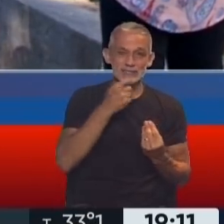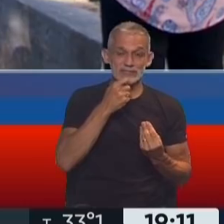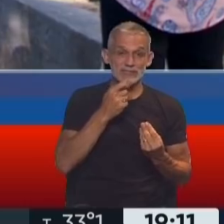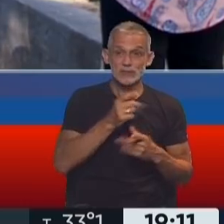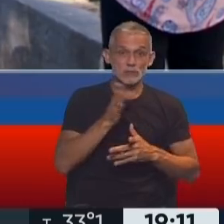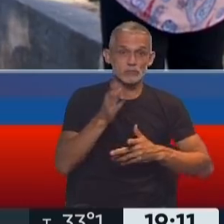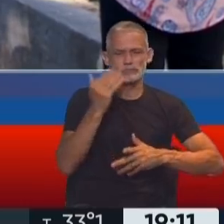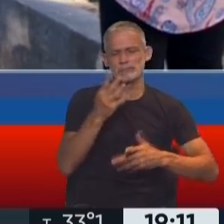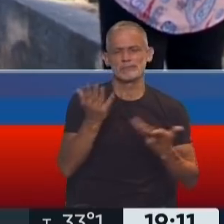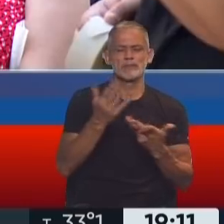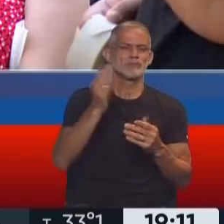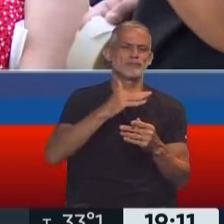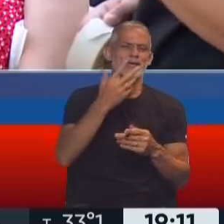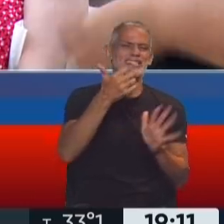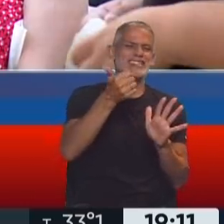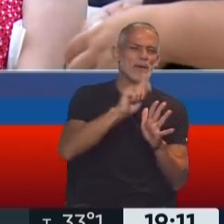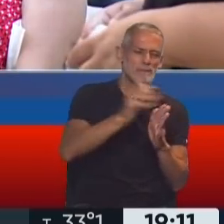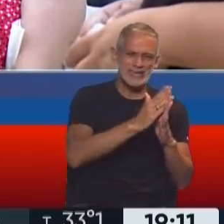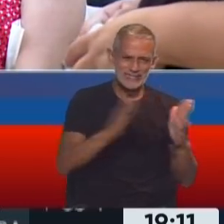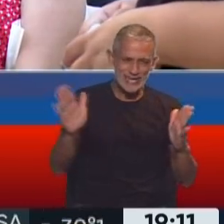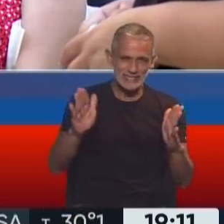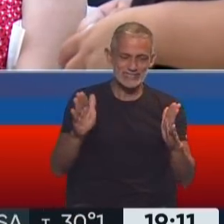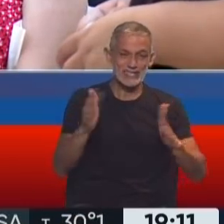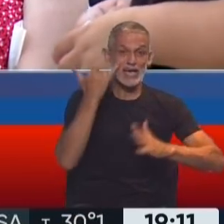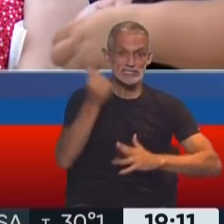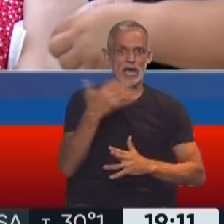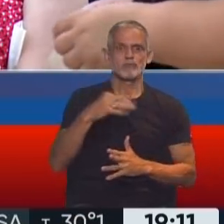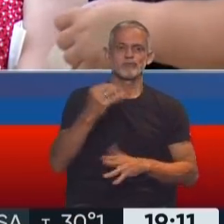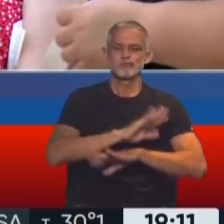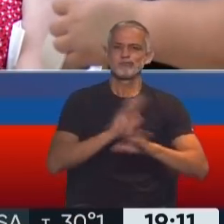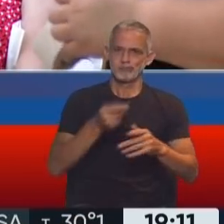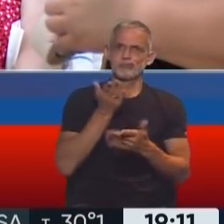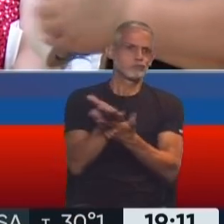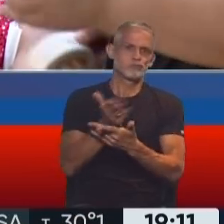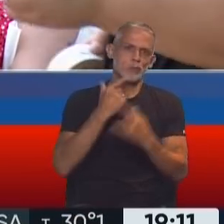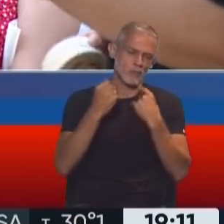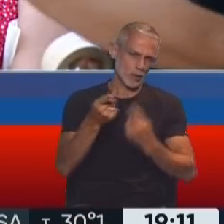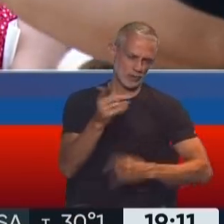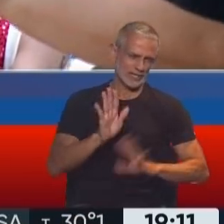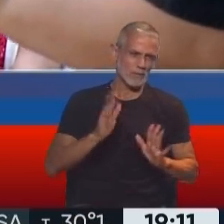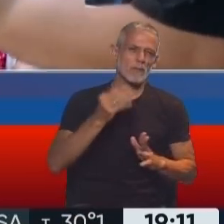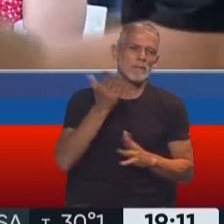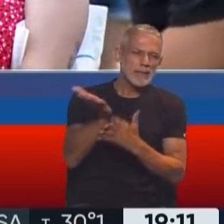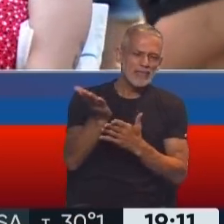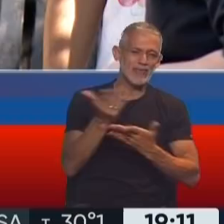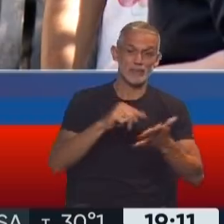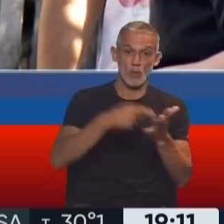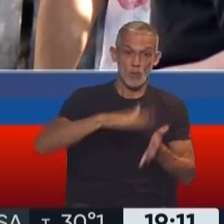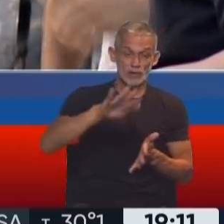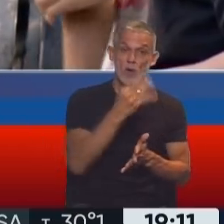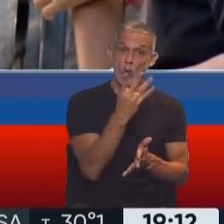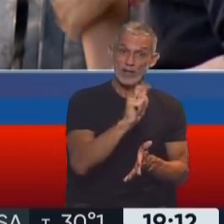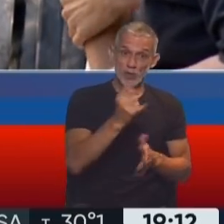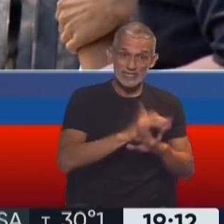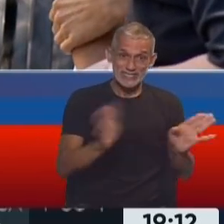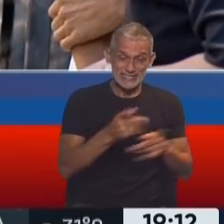pasado 6 meses, ya deberían estar reclamando. Fíjense que en la ciudad de Buenos Aires, después de los 4 meses,